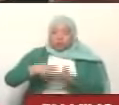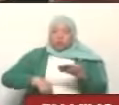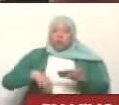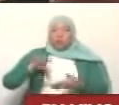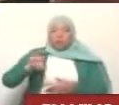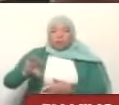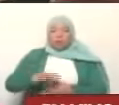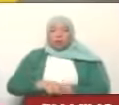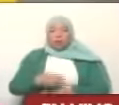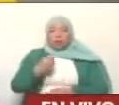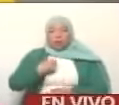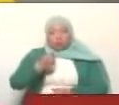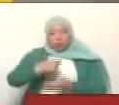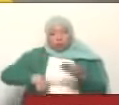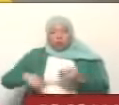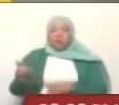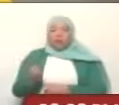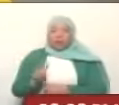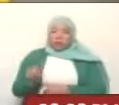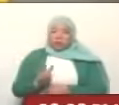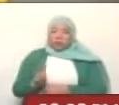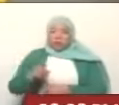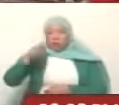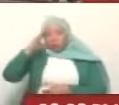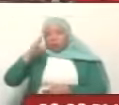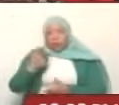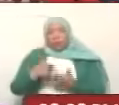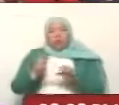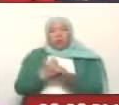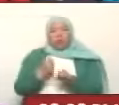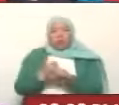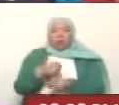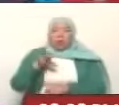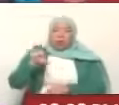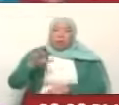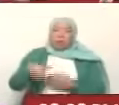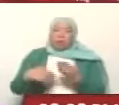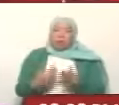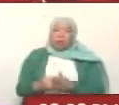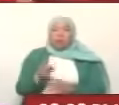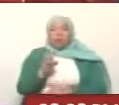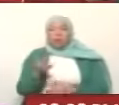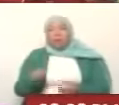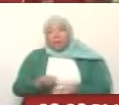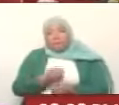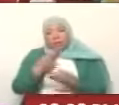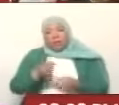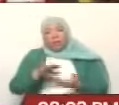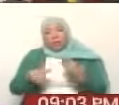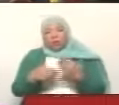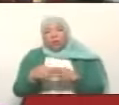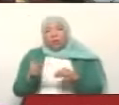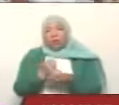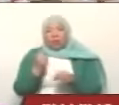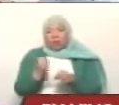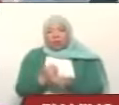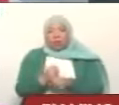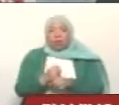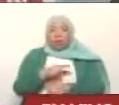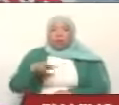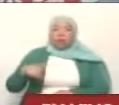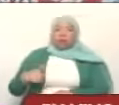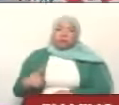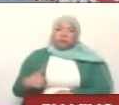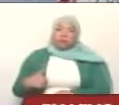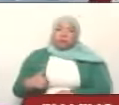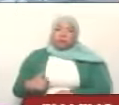patria, yo firmo por Venezuela, mi licencia es la patria. Era el mensaje que compartíamos los trabajadores y trabajadoras